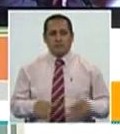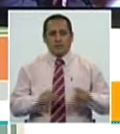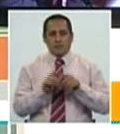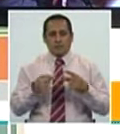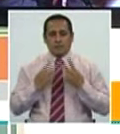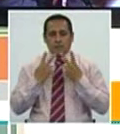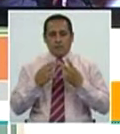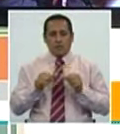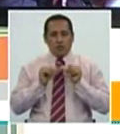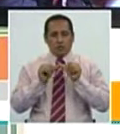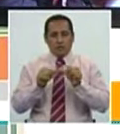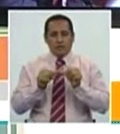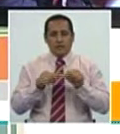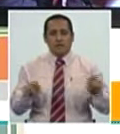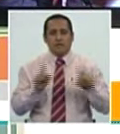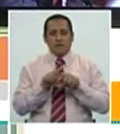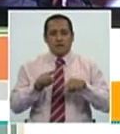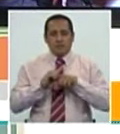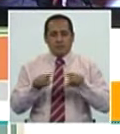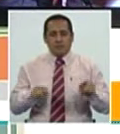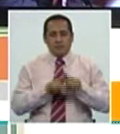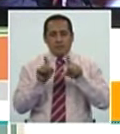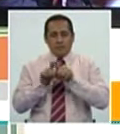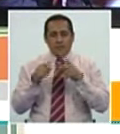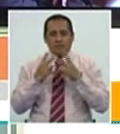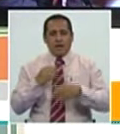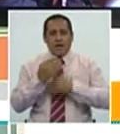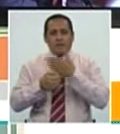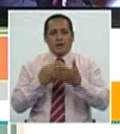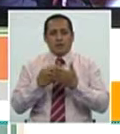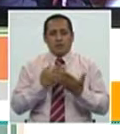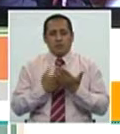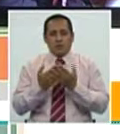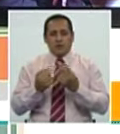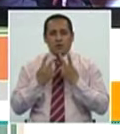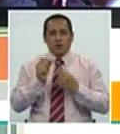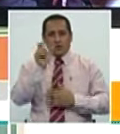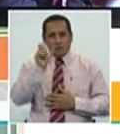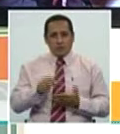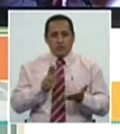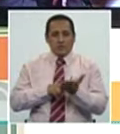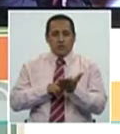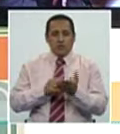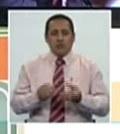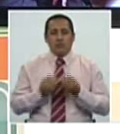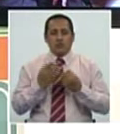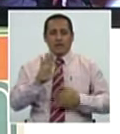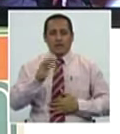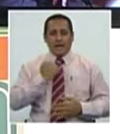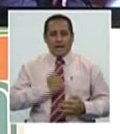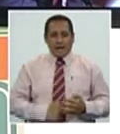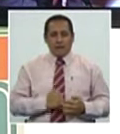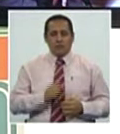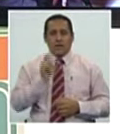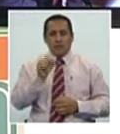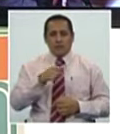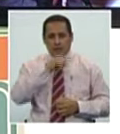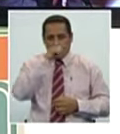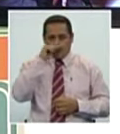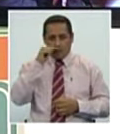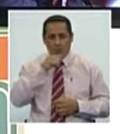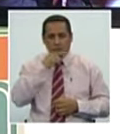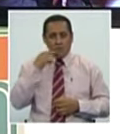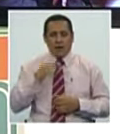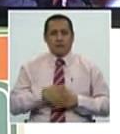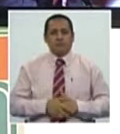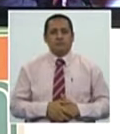mental o física permanente, automáticamente pasa a ser una persona asegurada por ser hija de asegurado